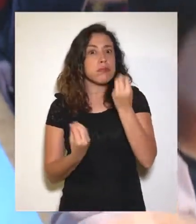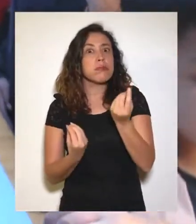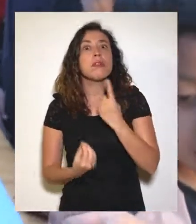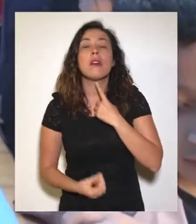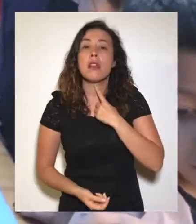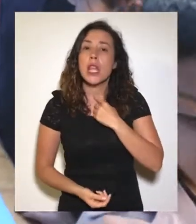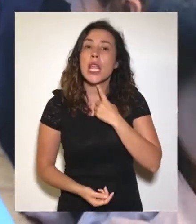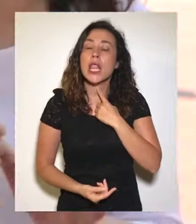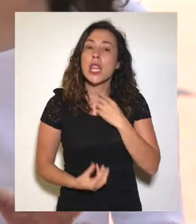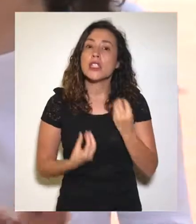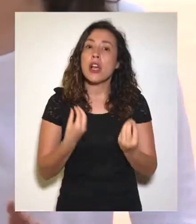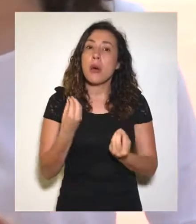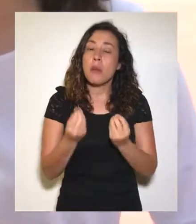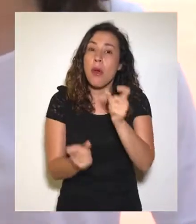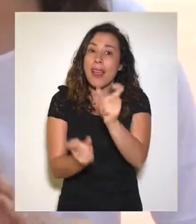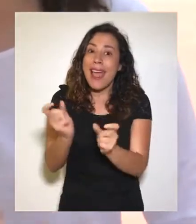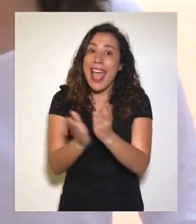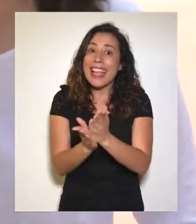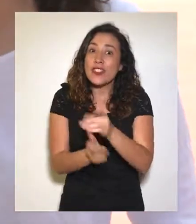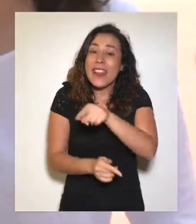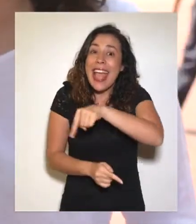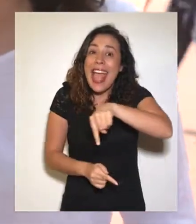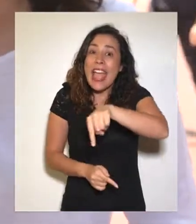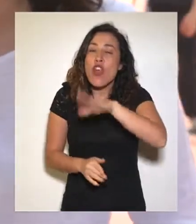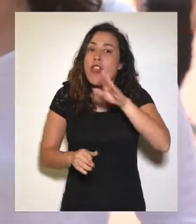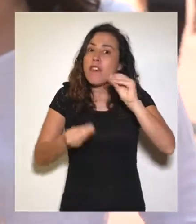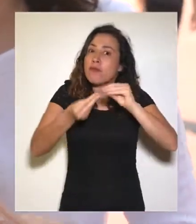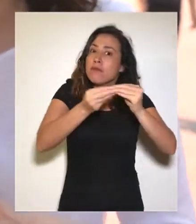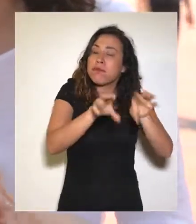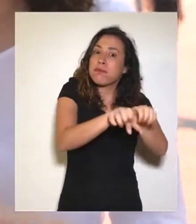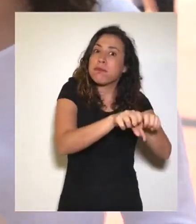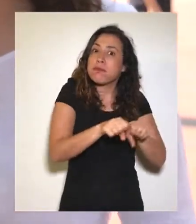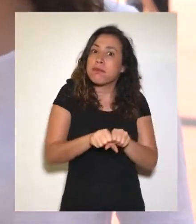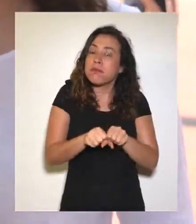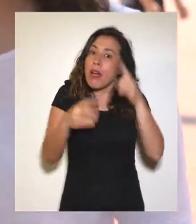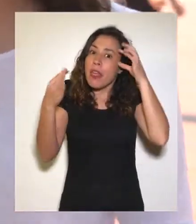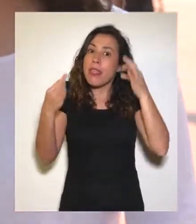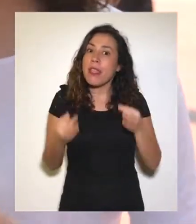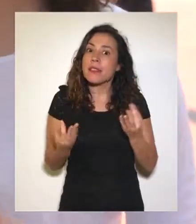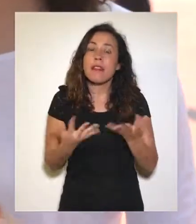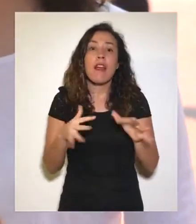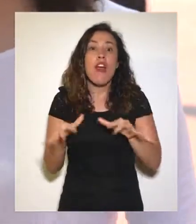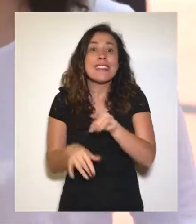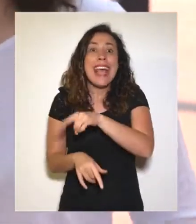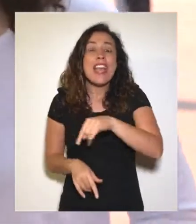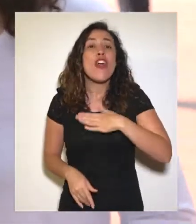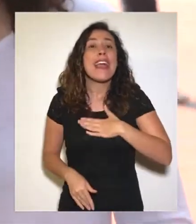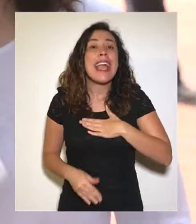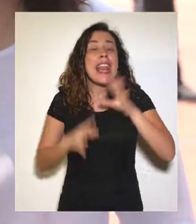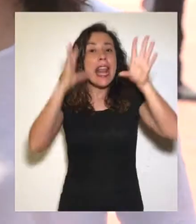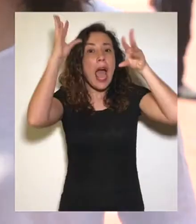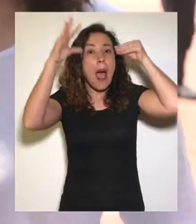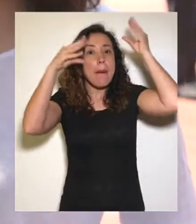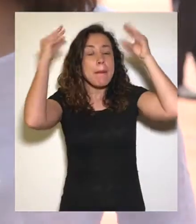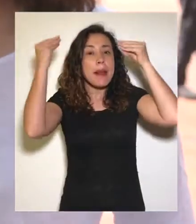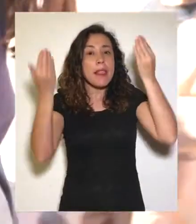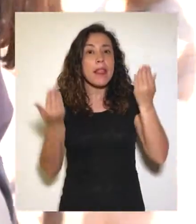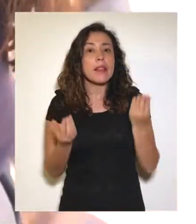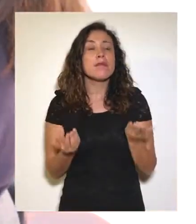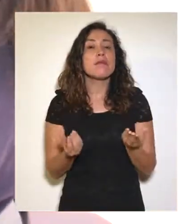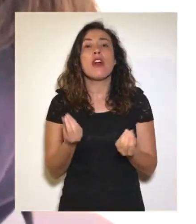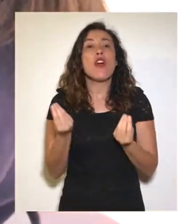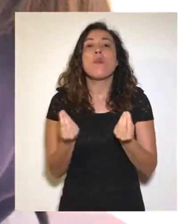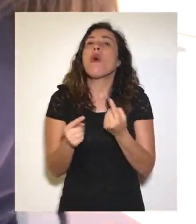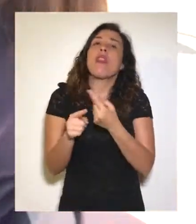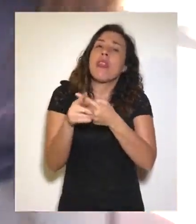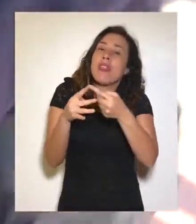nos pareció muy interesante, el hecho de que los estudiantes tuviesen que deliberar lo que ellos efectivamente querían aprender